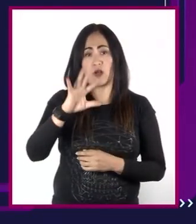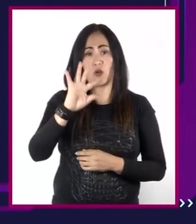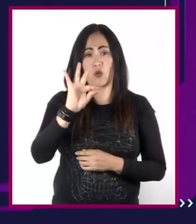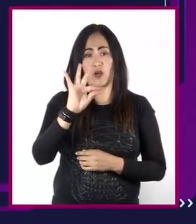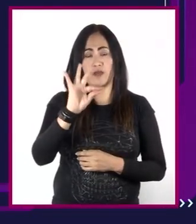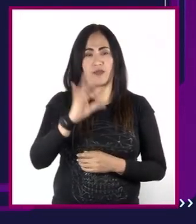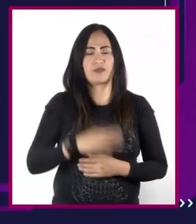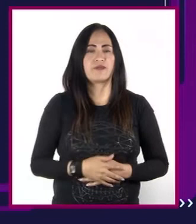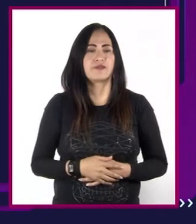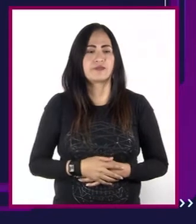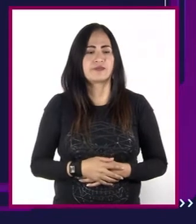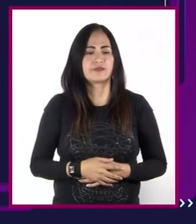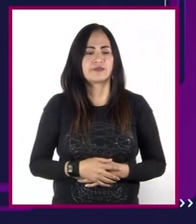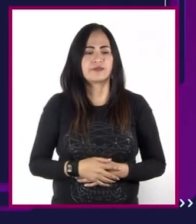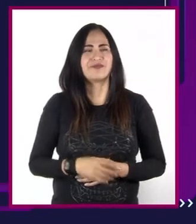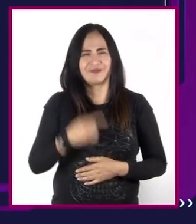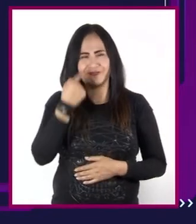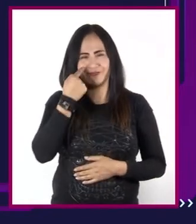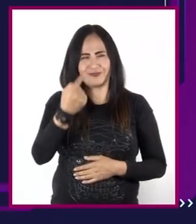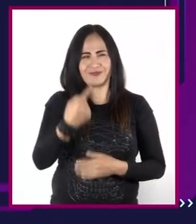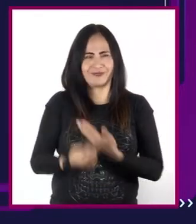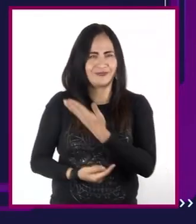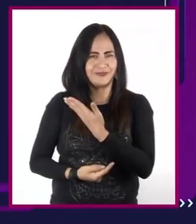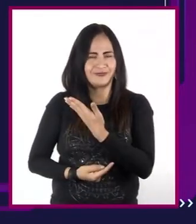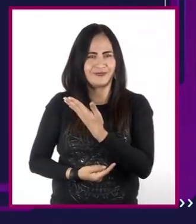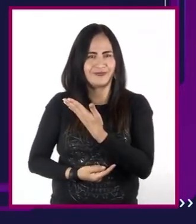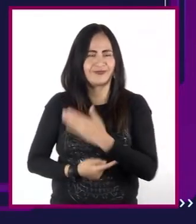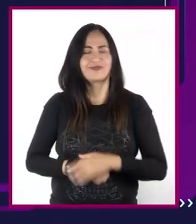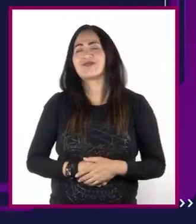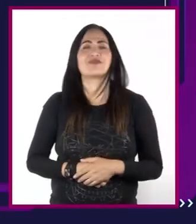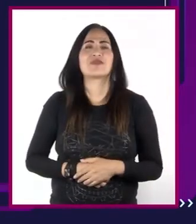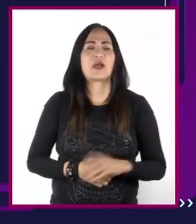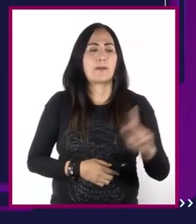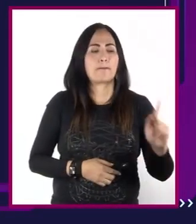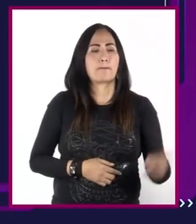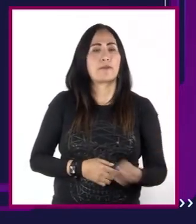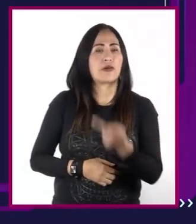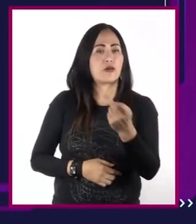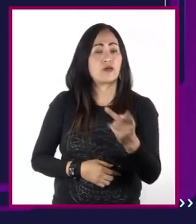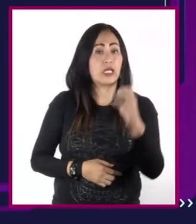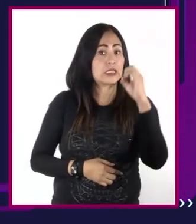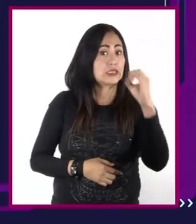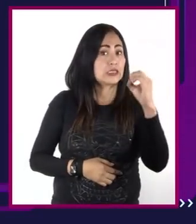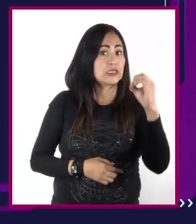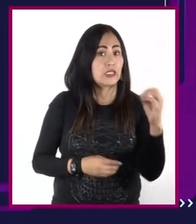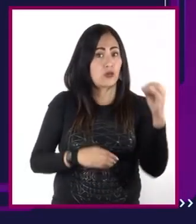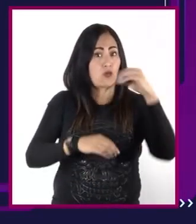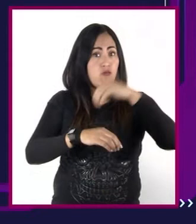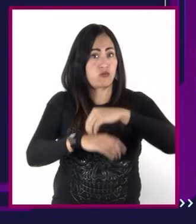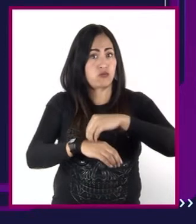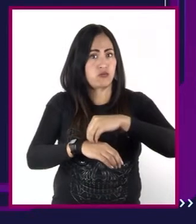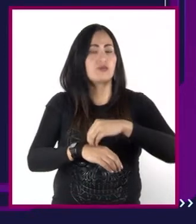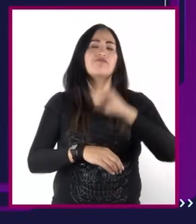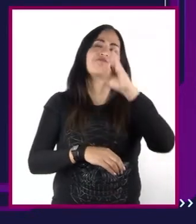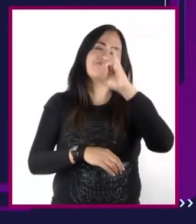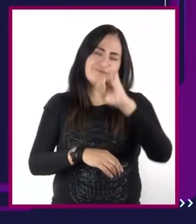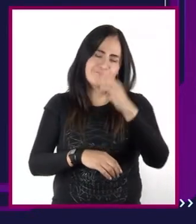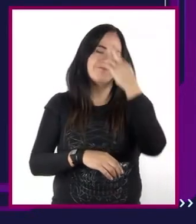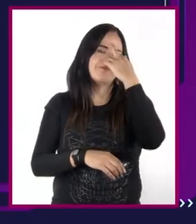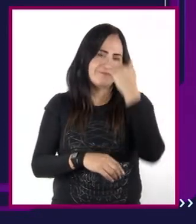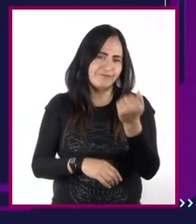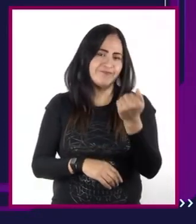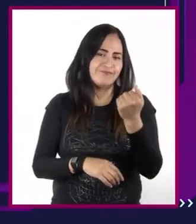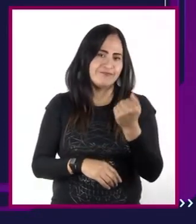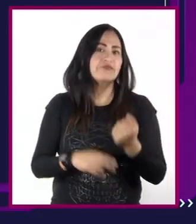40. Como pueden ver, y para dar respuesta a la pregunta de si el 0 debe considerarse, esto es correcto. Si